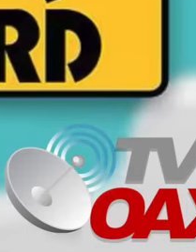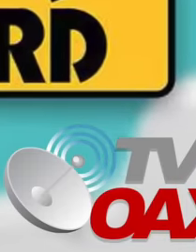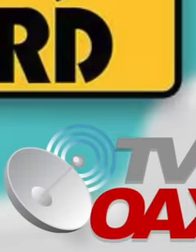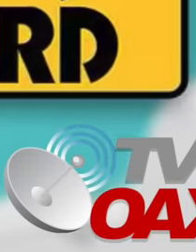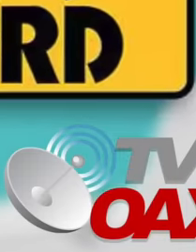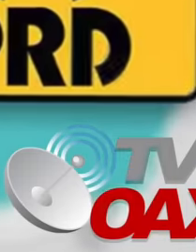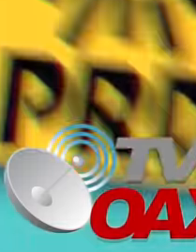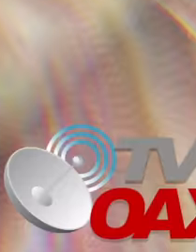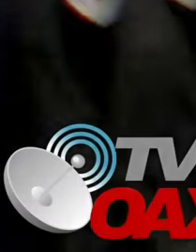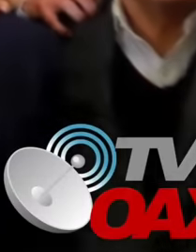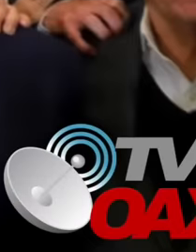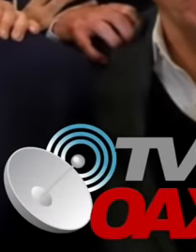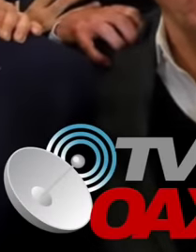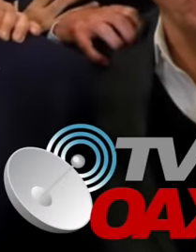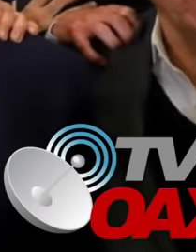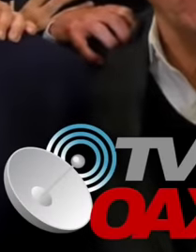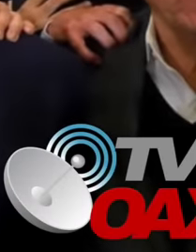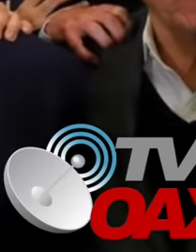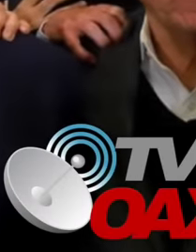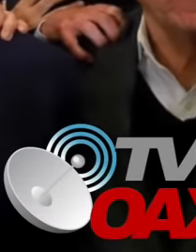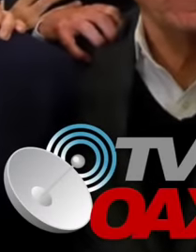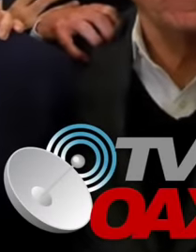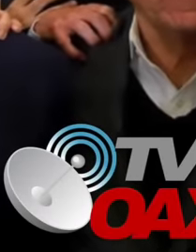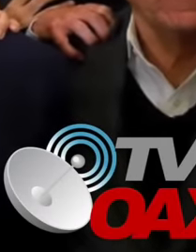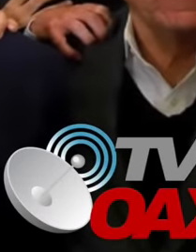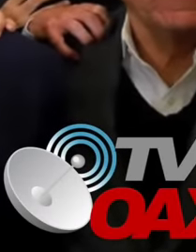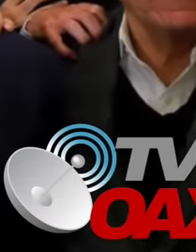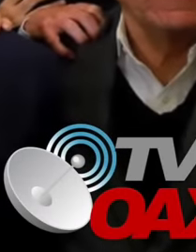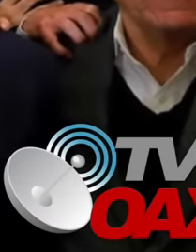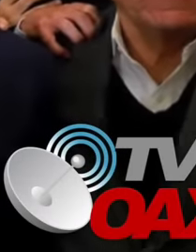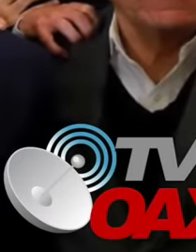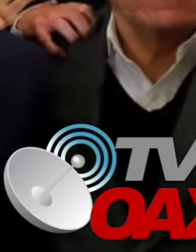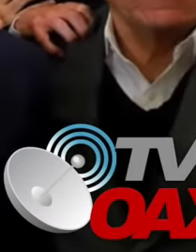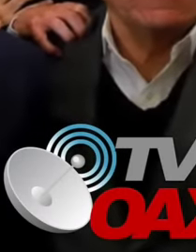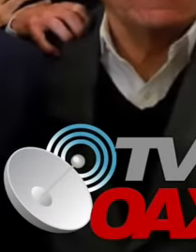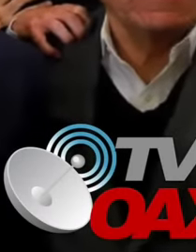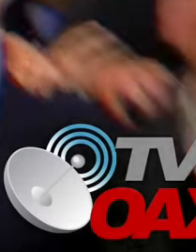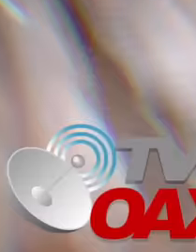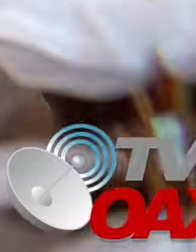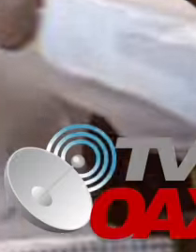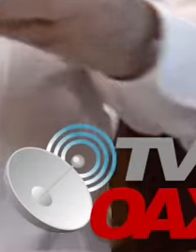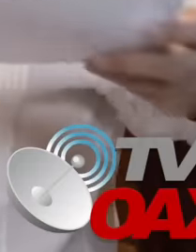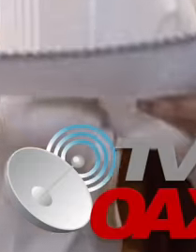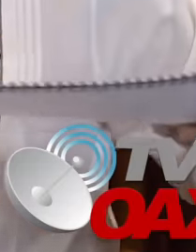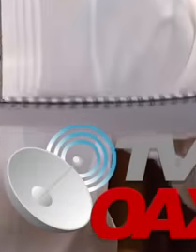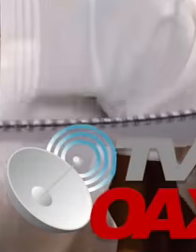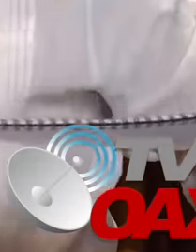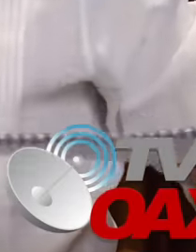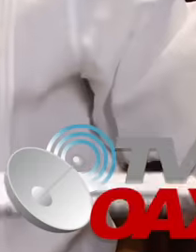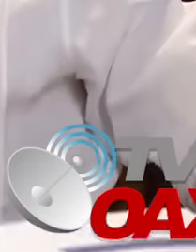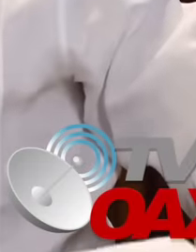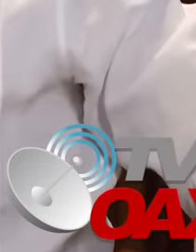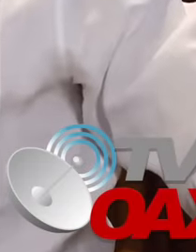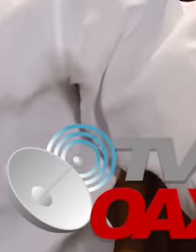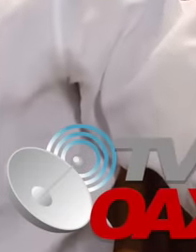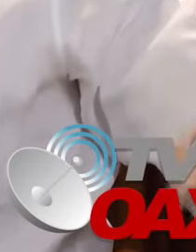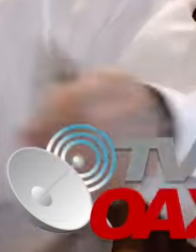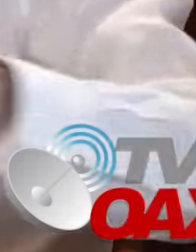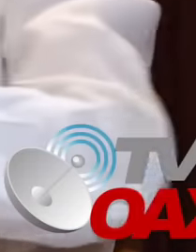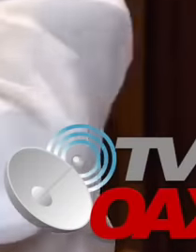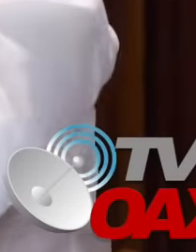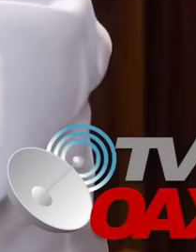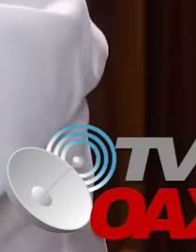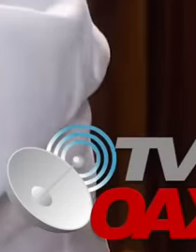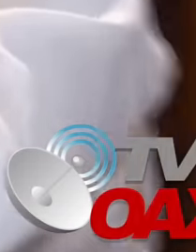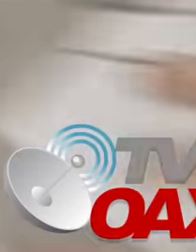PRD, partidos que hicieron mucho daño al pueblo mexicano. Ante esto, el presidente Andrés Manuel